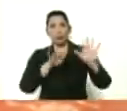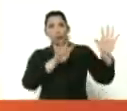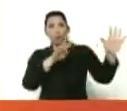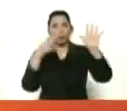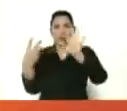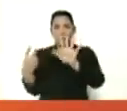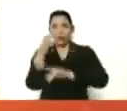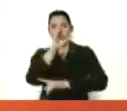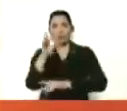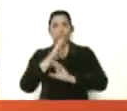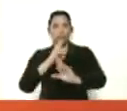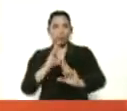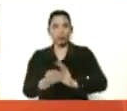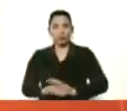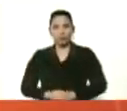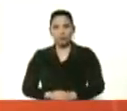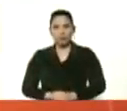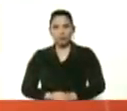97%.